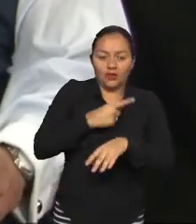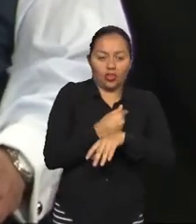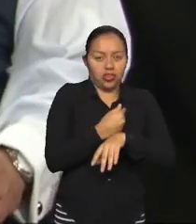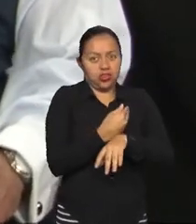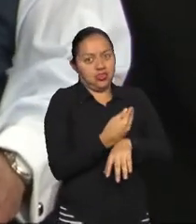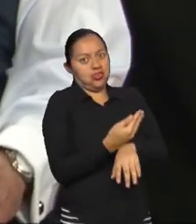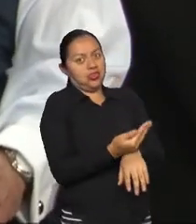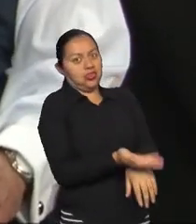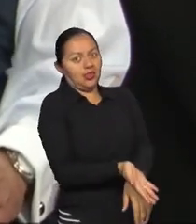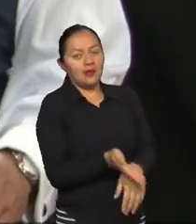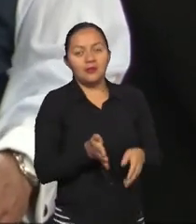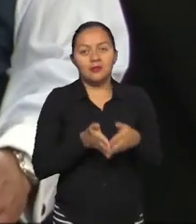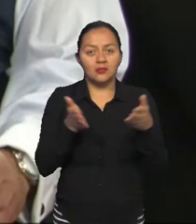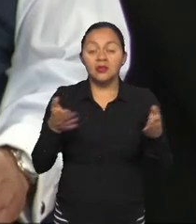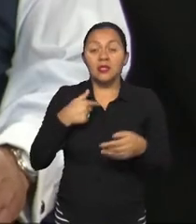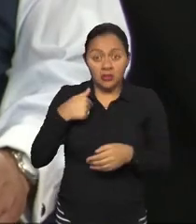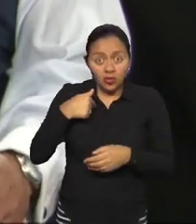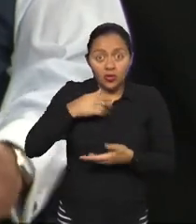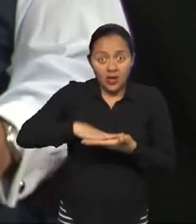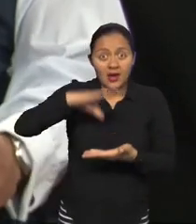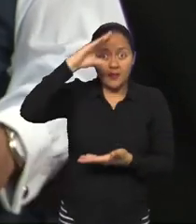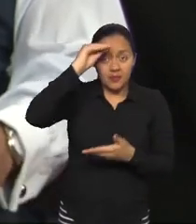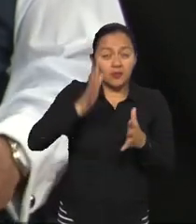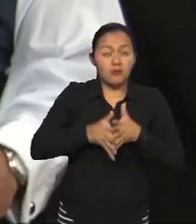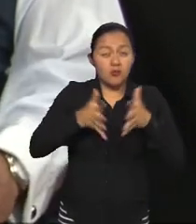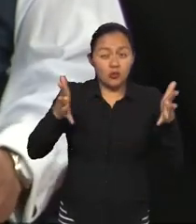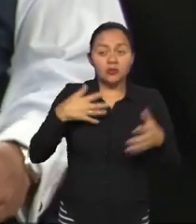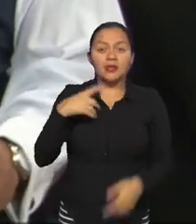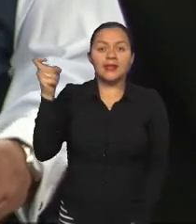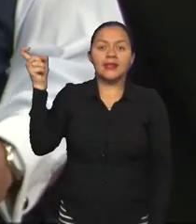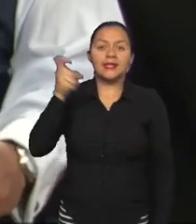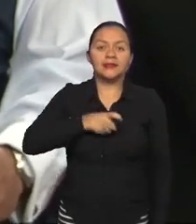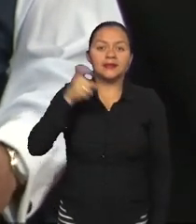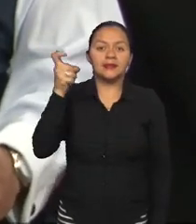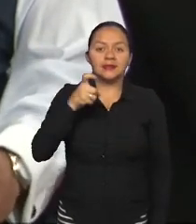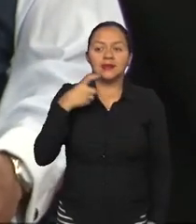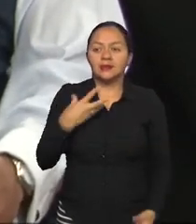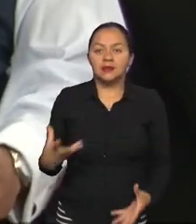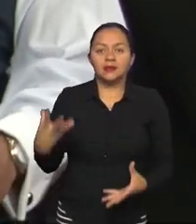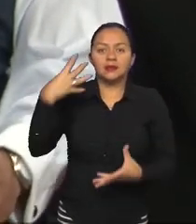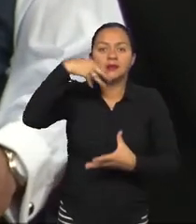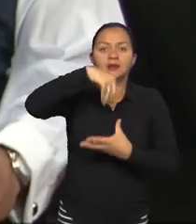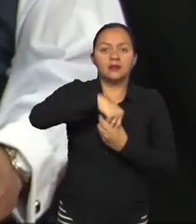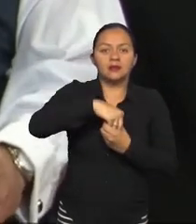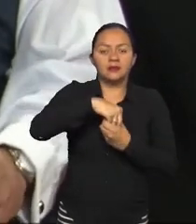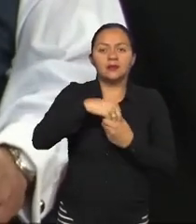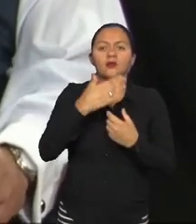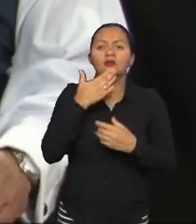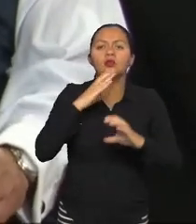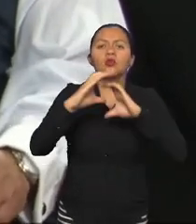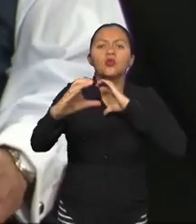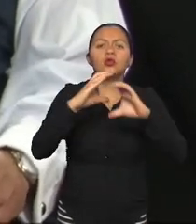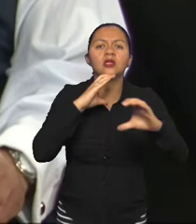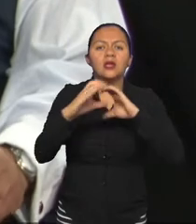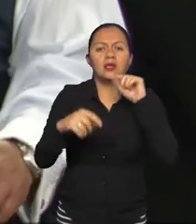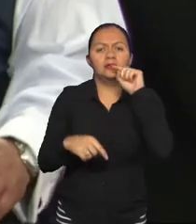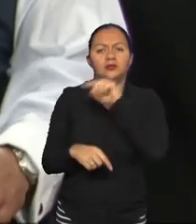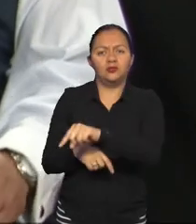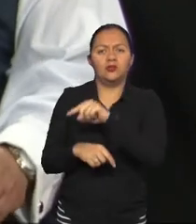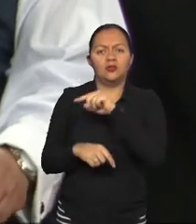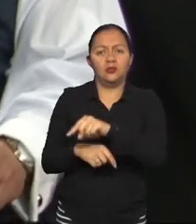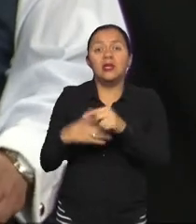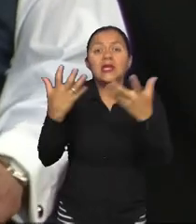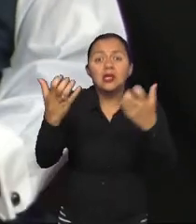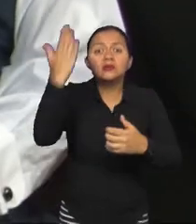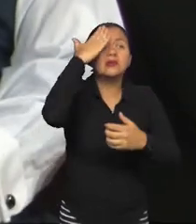partes, quizás lo que aprendimos mucho es la necesidad de pertenecer a redes, de poder comunicarse y poder saber más